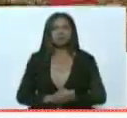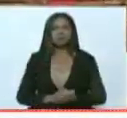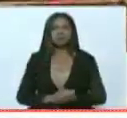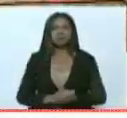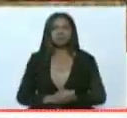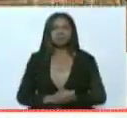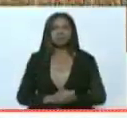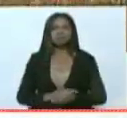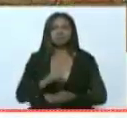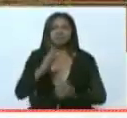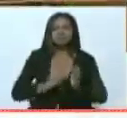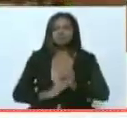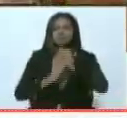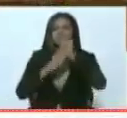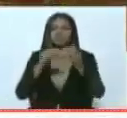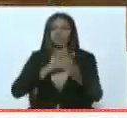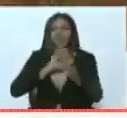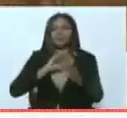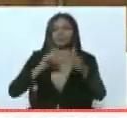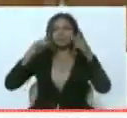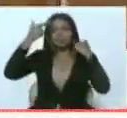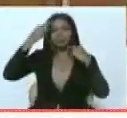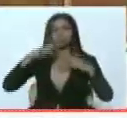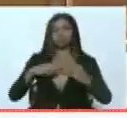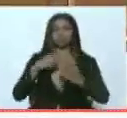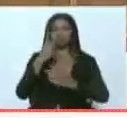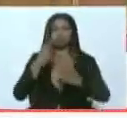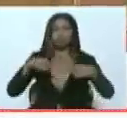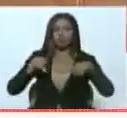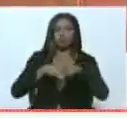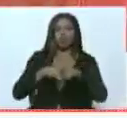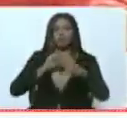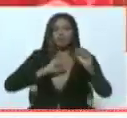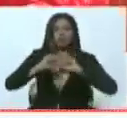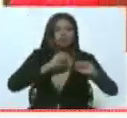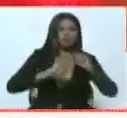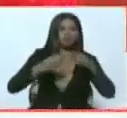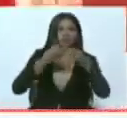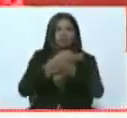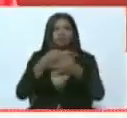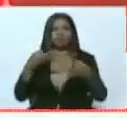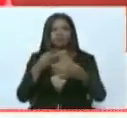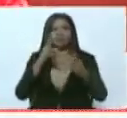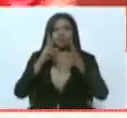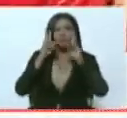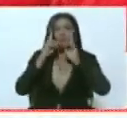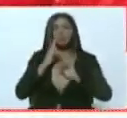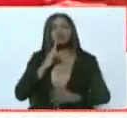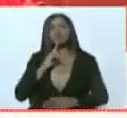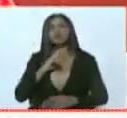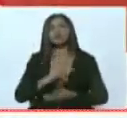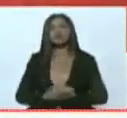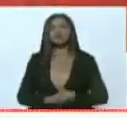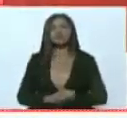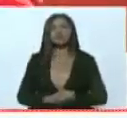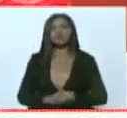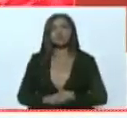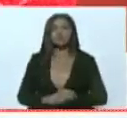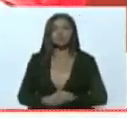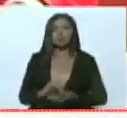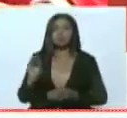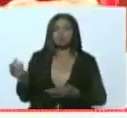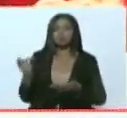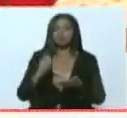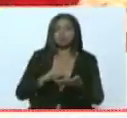Y del liderazgo del comandante Chávez se levantó este poderoso movimiento bolivariano que nos citaba Héctor.